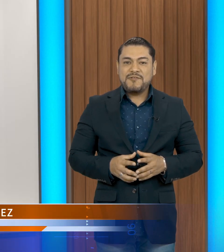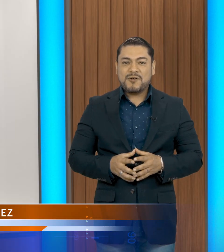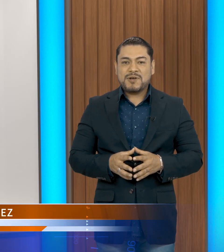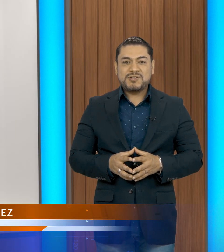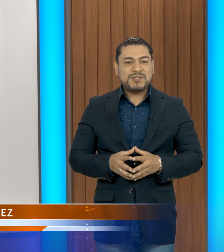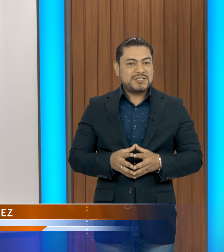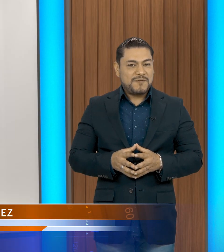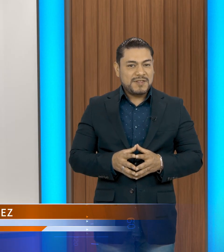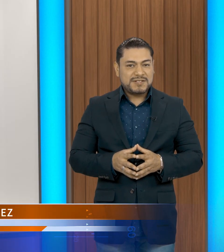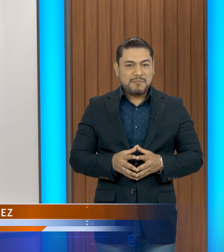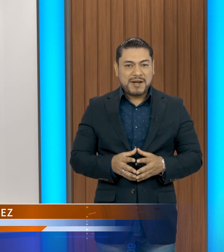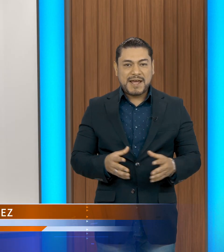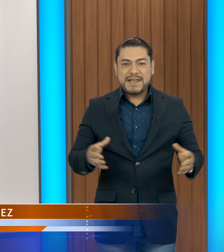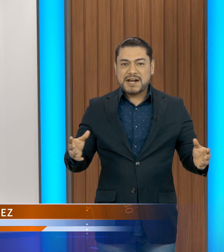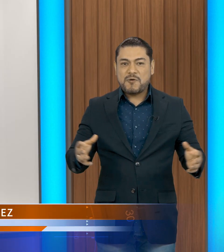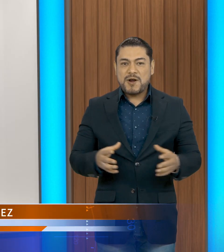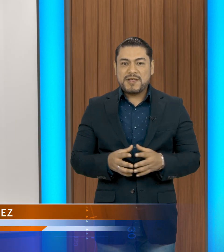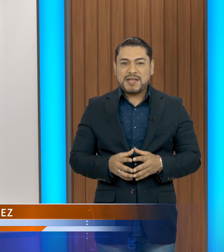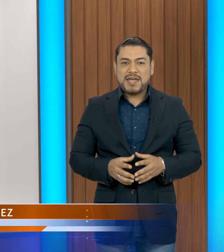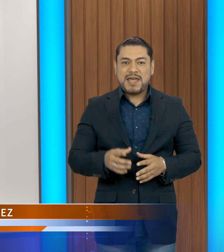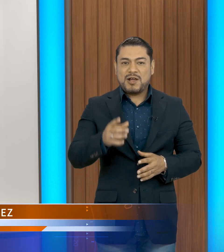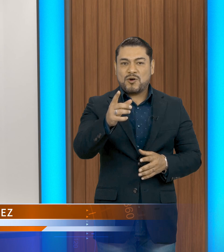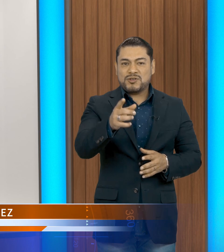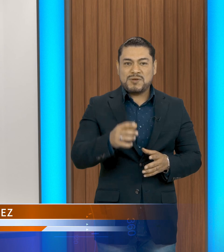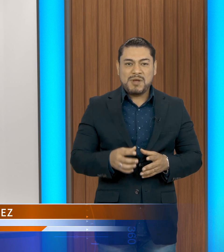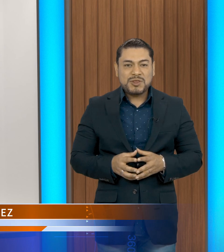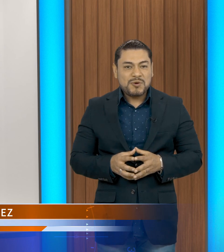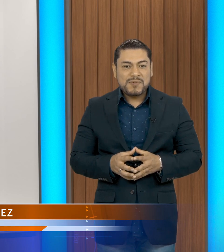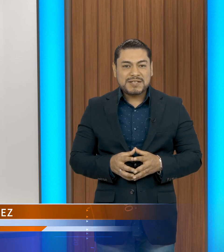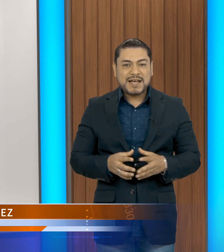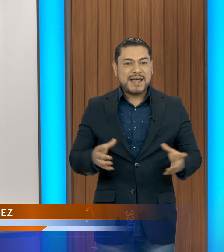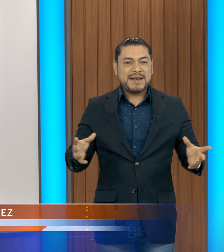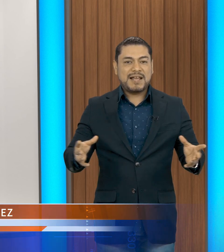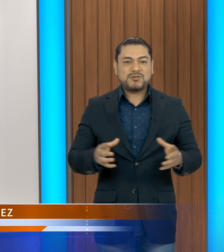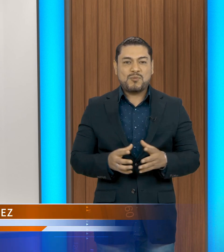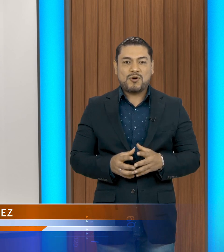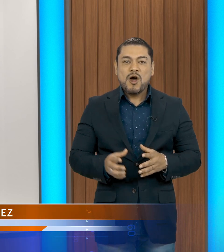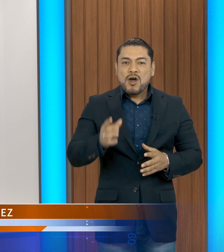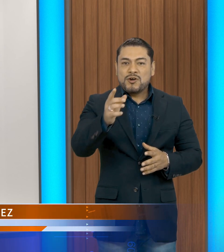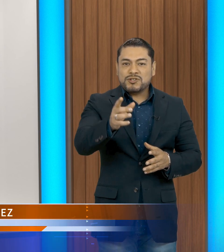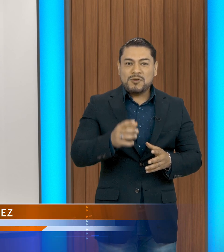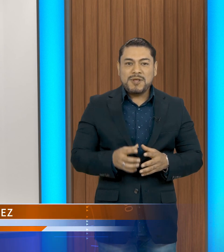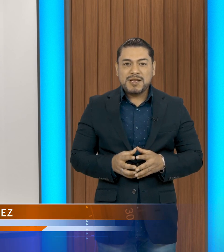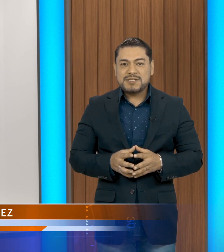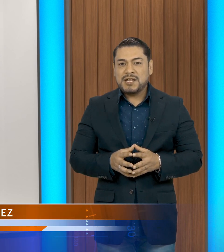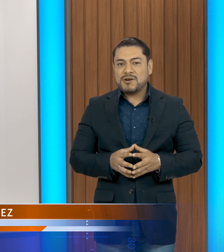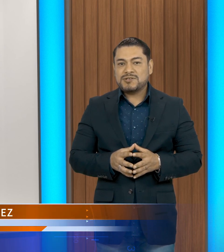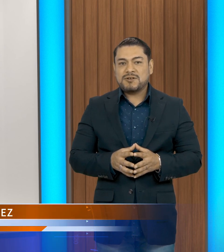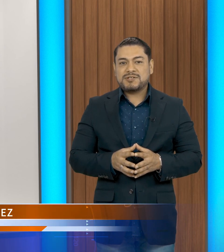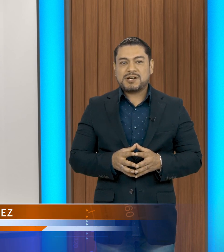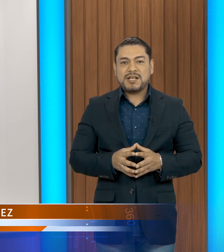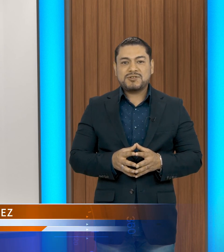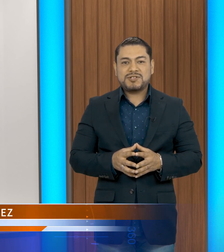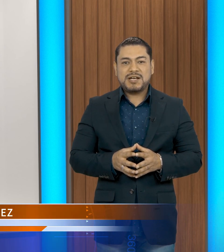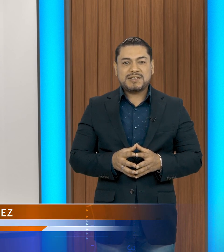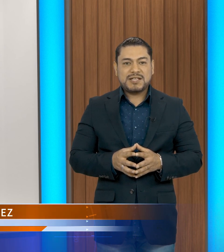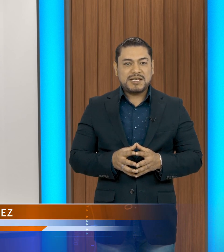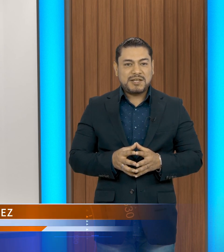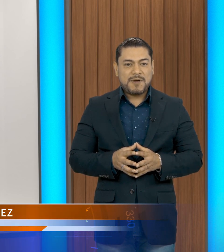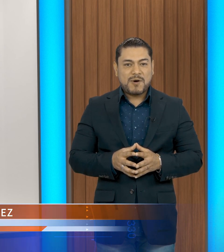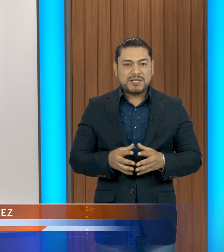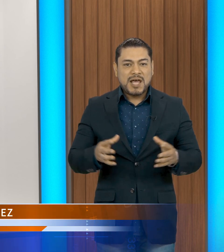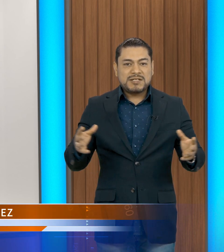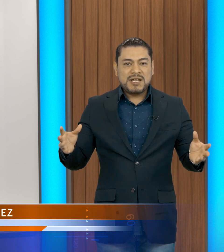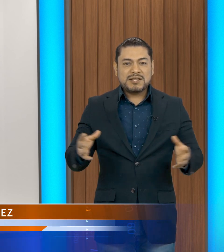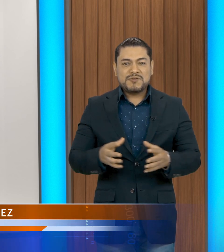hasta aquí la información de este fin de semana y recuerden que el conocimiento empieza en el asombro. No se olviden en seguirnos en nuestras redes sociales de